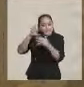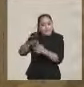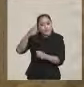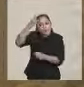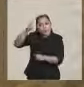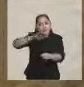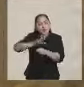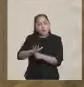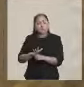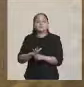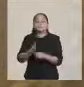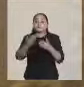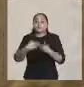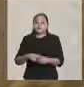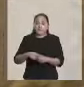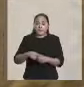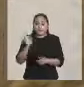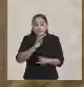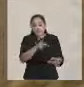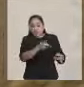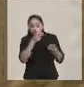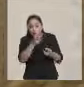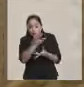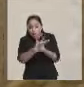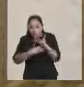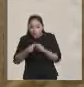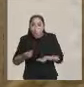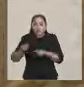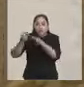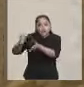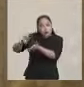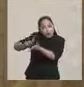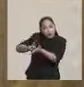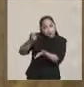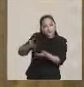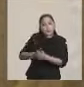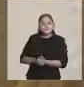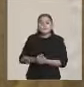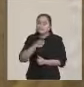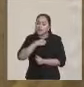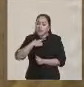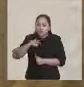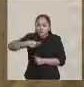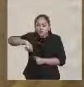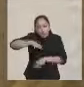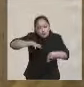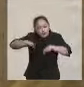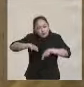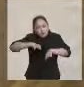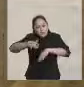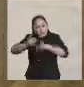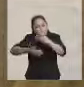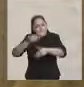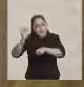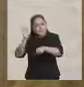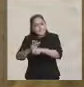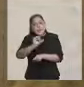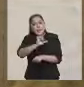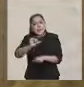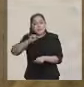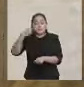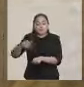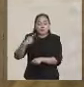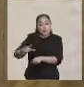fácil recuperar lo robado. Hay que trabajar para que el gobierno transparente cada uno de sus contratos y le podamos dar